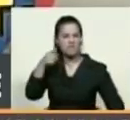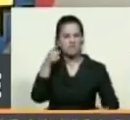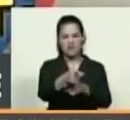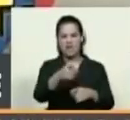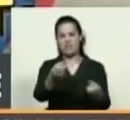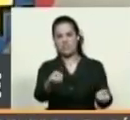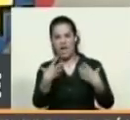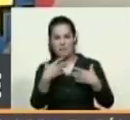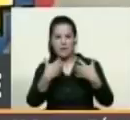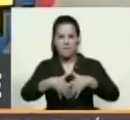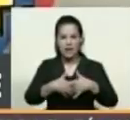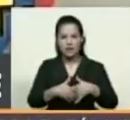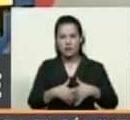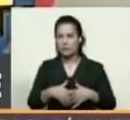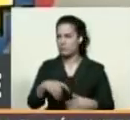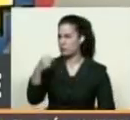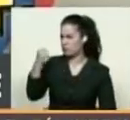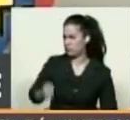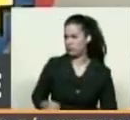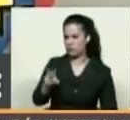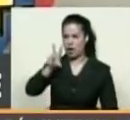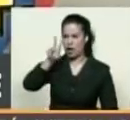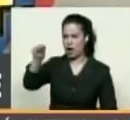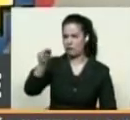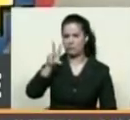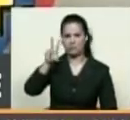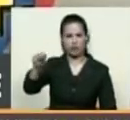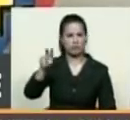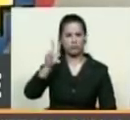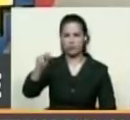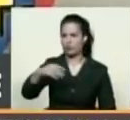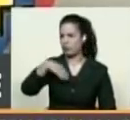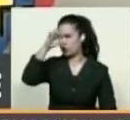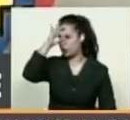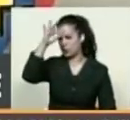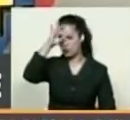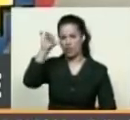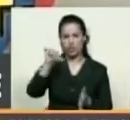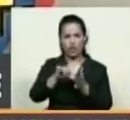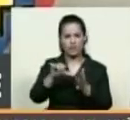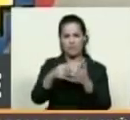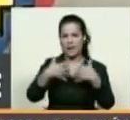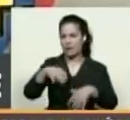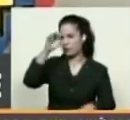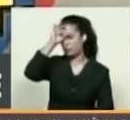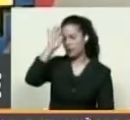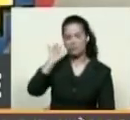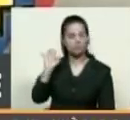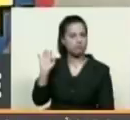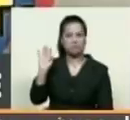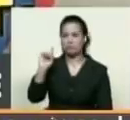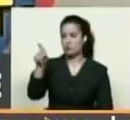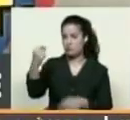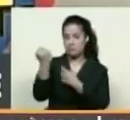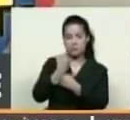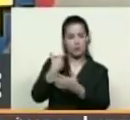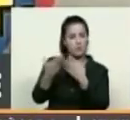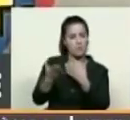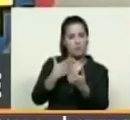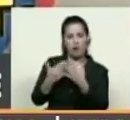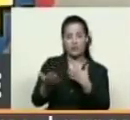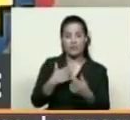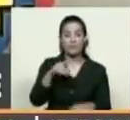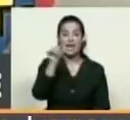entregaran las máquinas. Y esta gente se negó a decir dónde estaban las máquinas, las protegieron con su vida. La